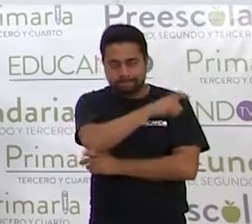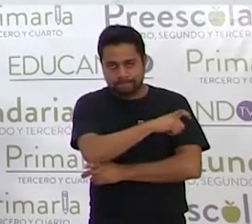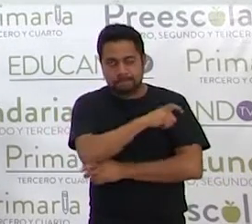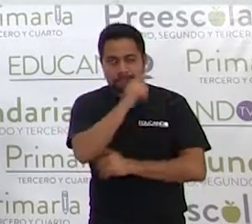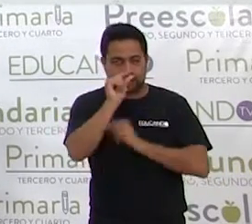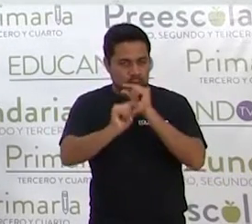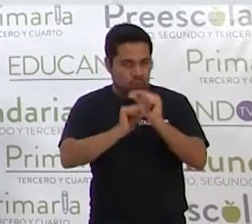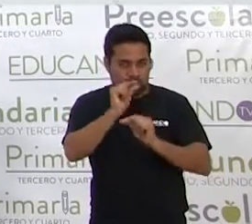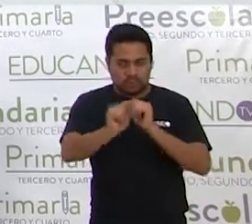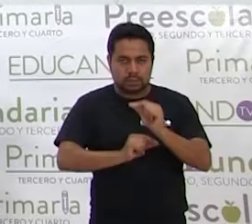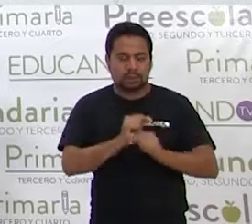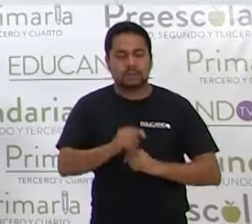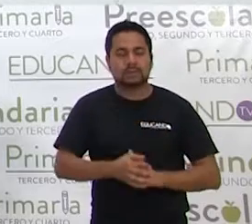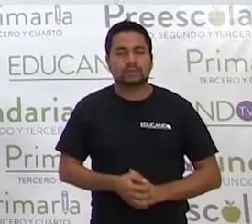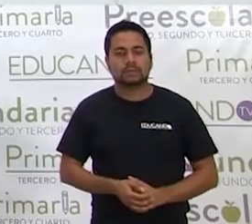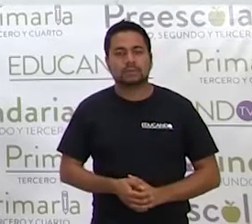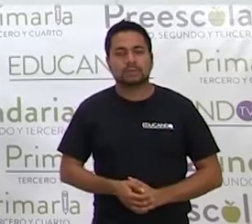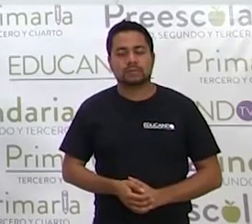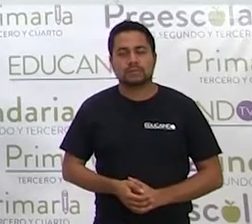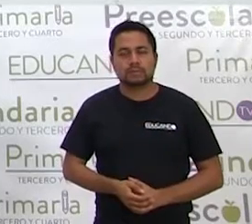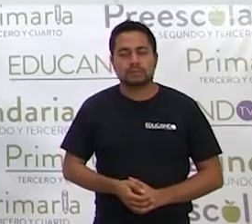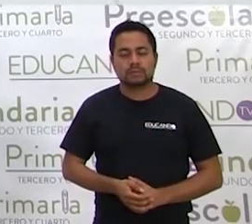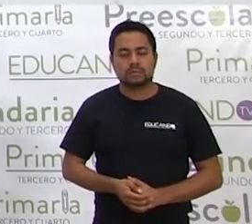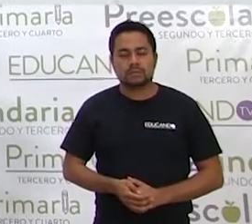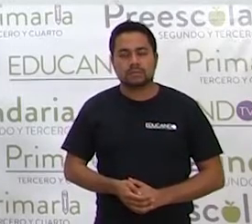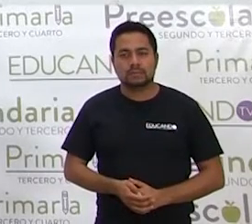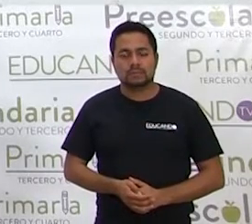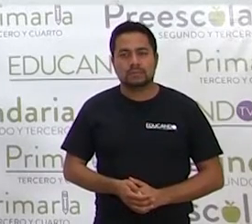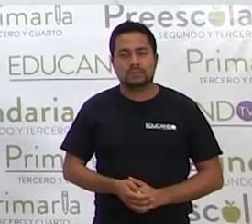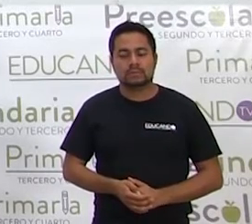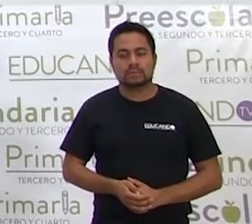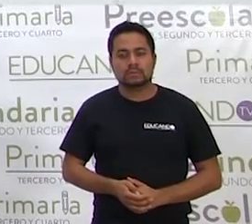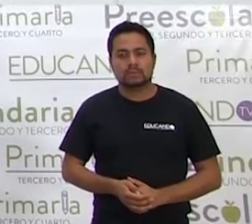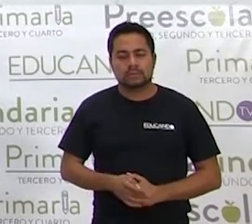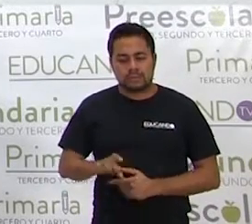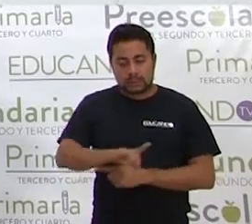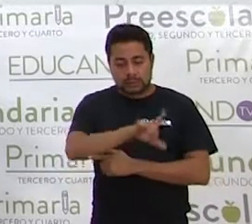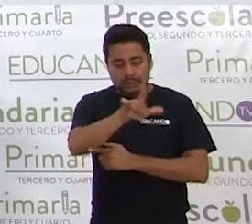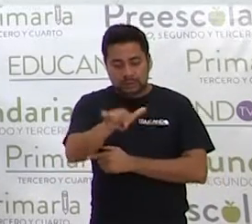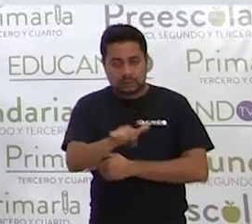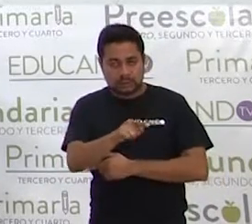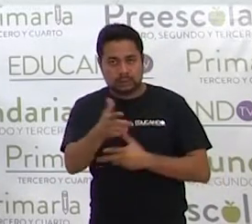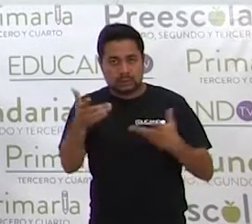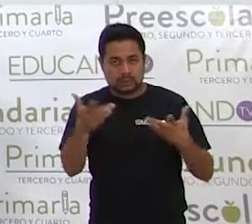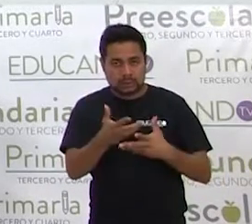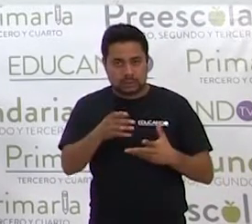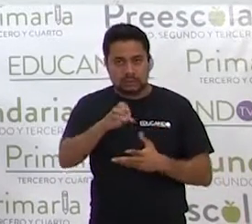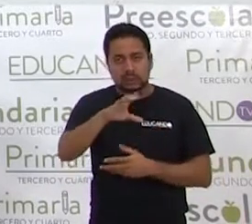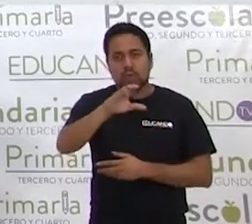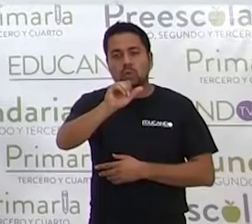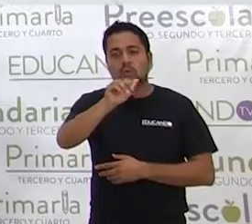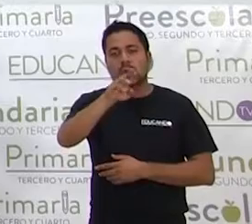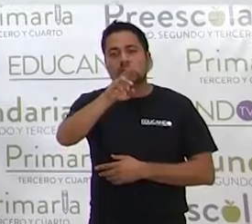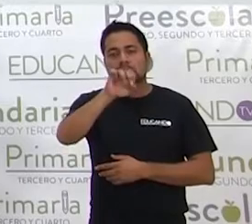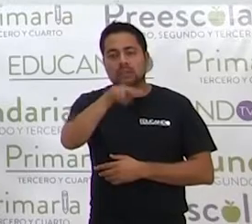complejo si ahorita posteriormente vamos a hacer una ecuación pero ya esté fraccionaria